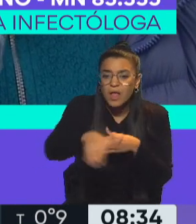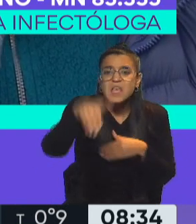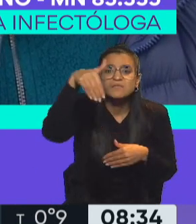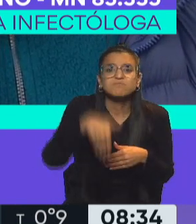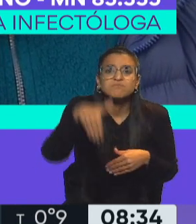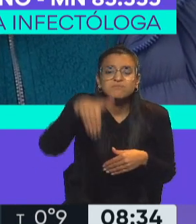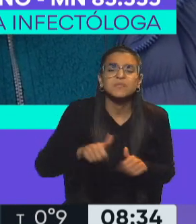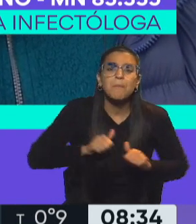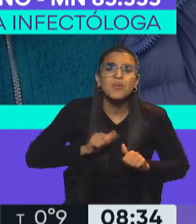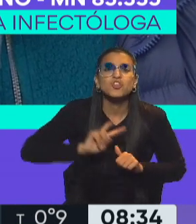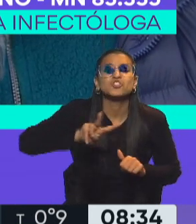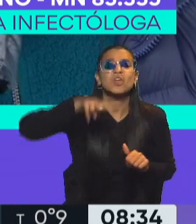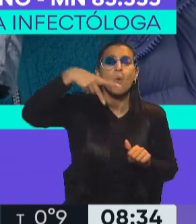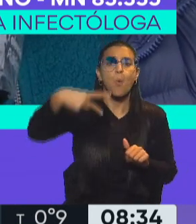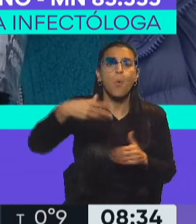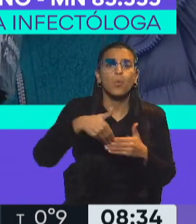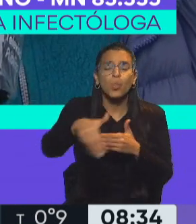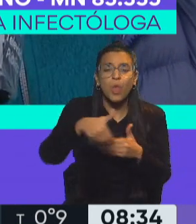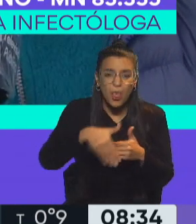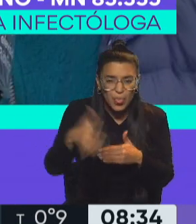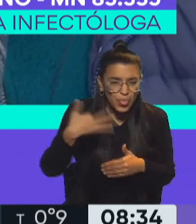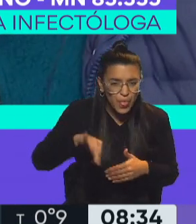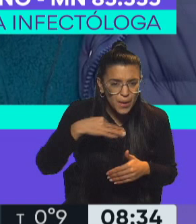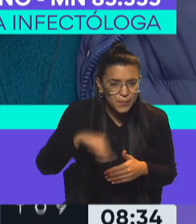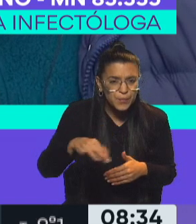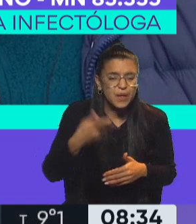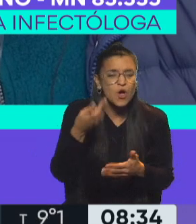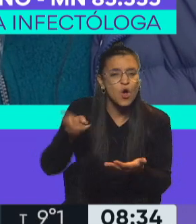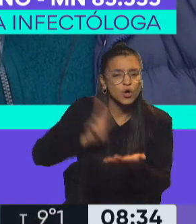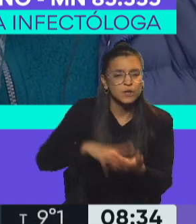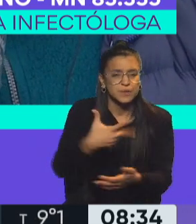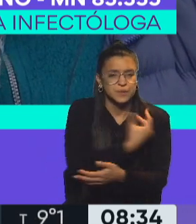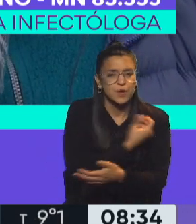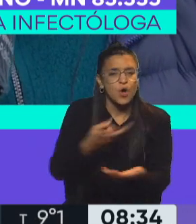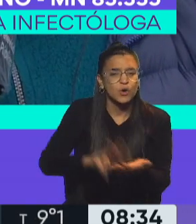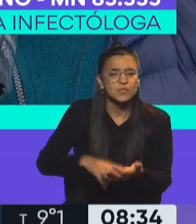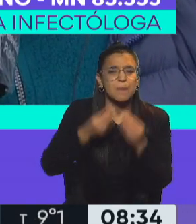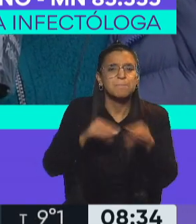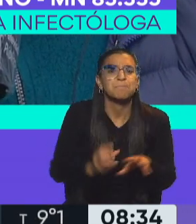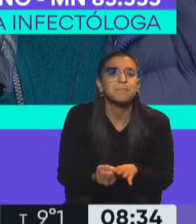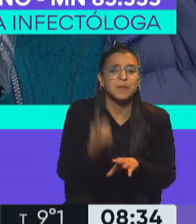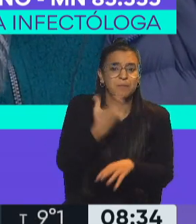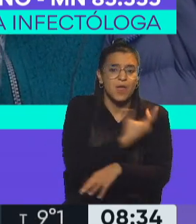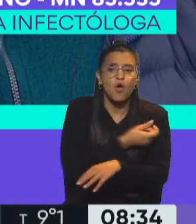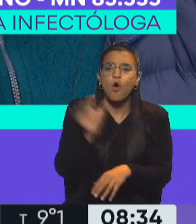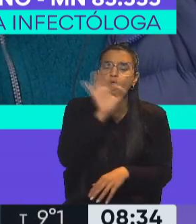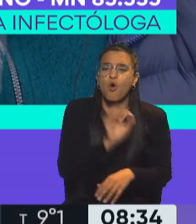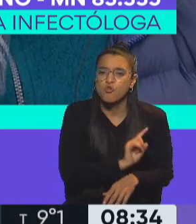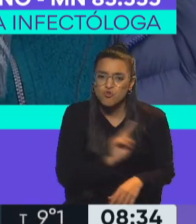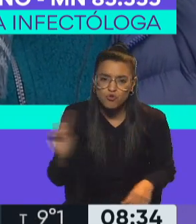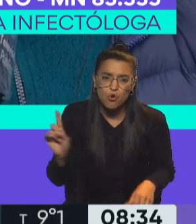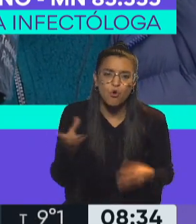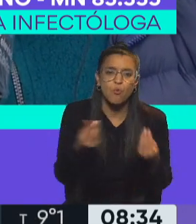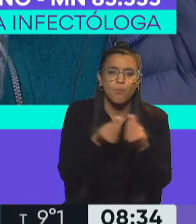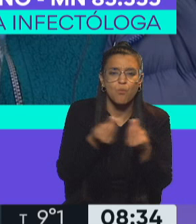espera para esa segunda dosis? ¿Deberían reiniciar el esquema de vacunación? ¿No deberían reiniciarlo?